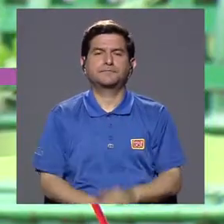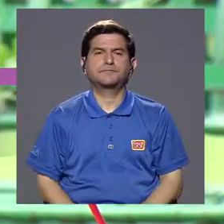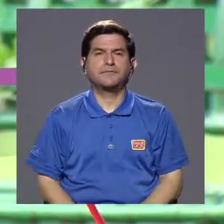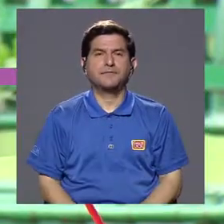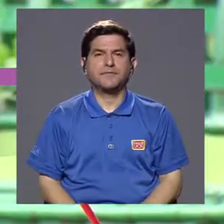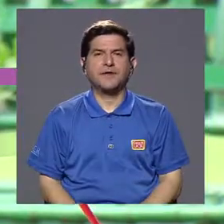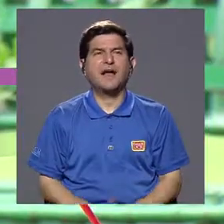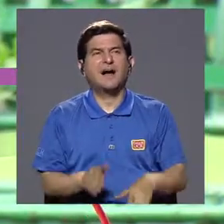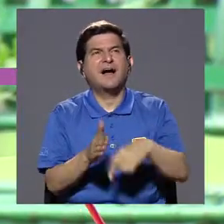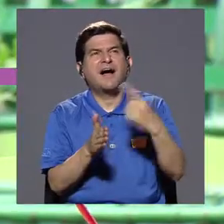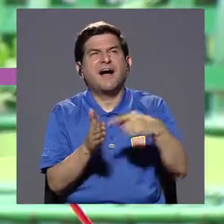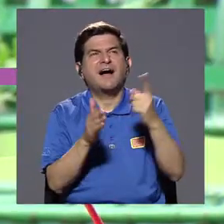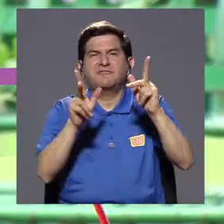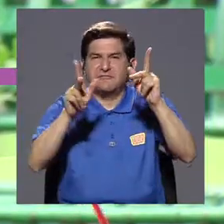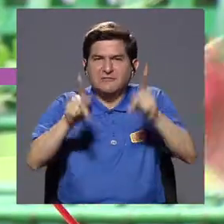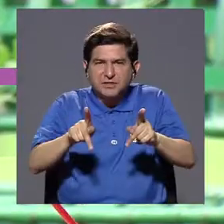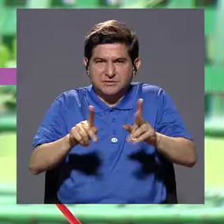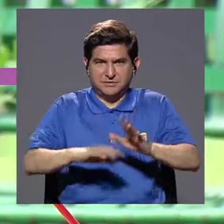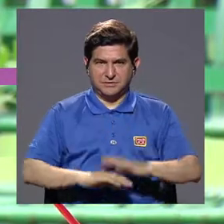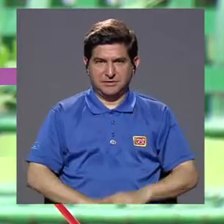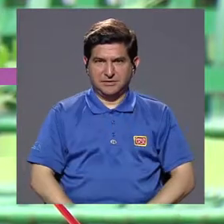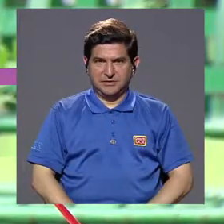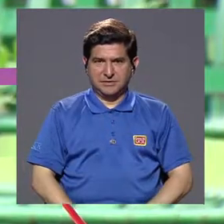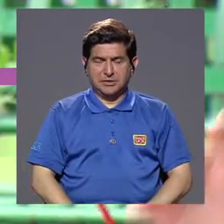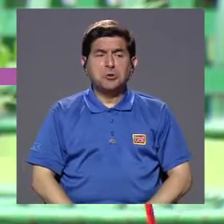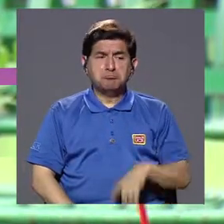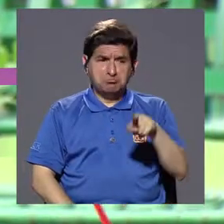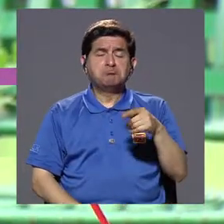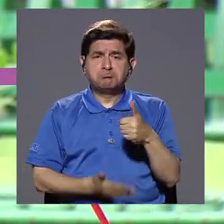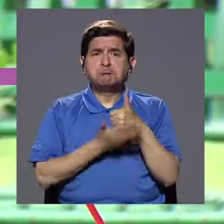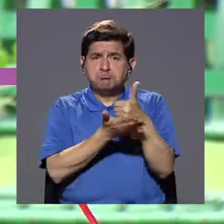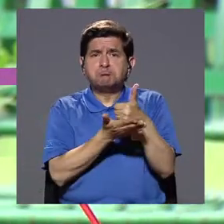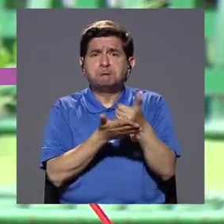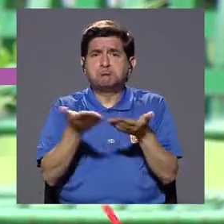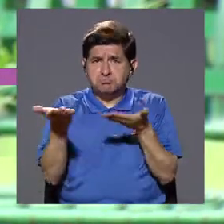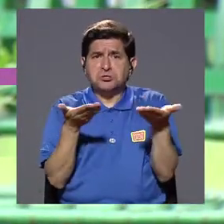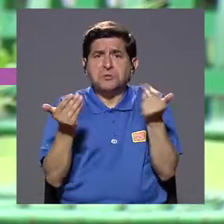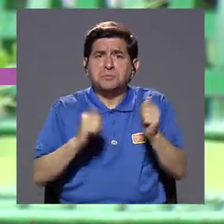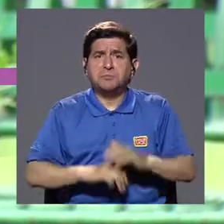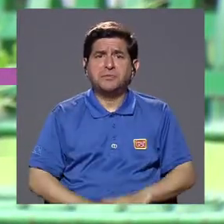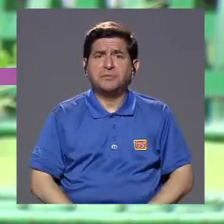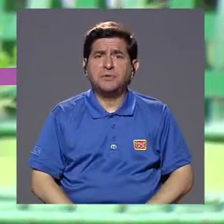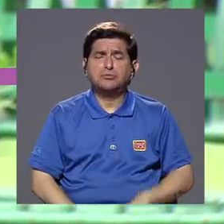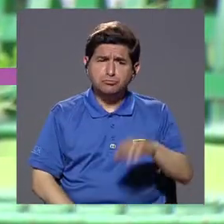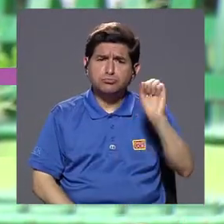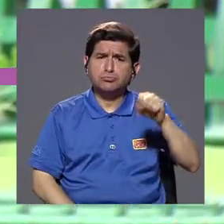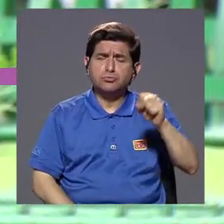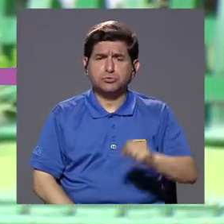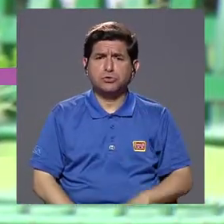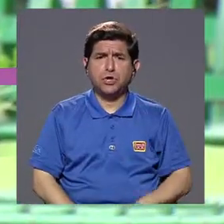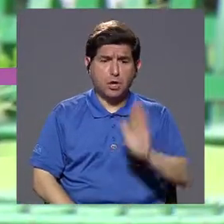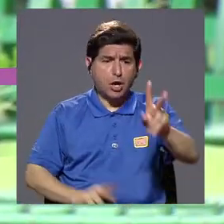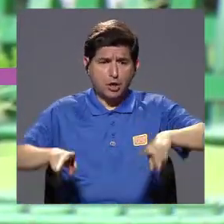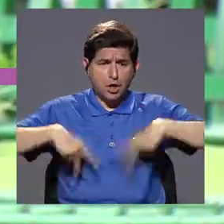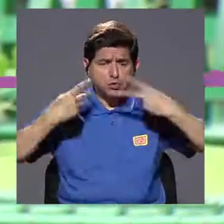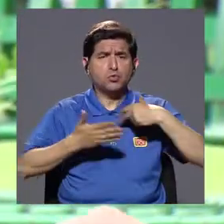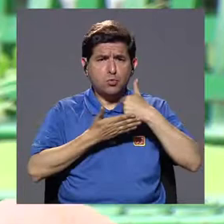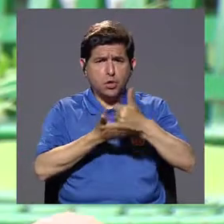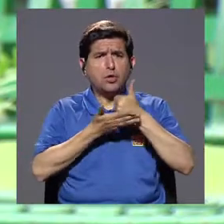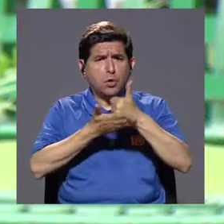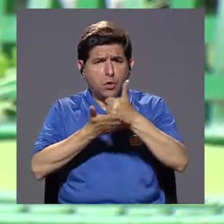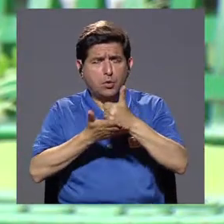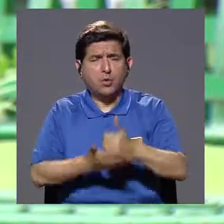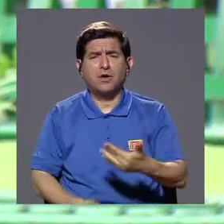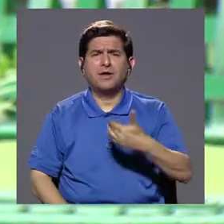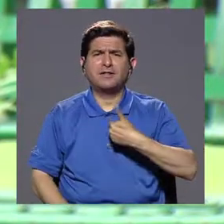algunas a veces algunas personas les sirve les puede servir les puede ayudar mucho incluso en sus vidas